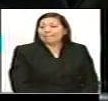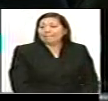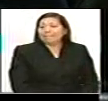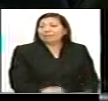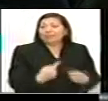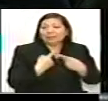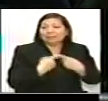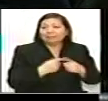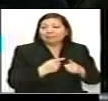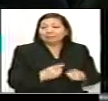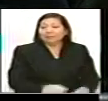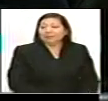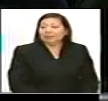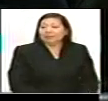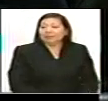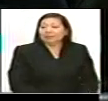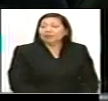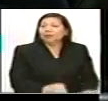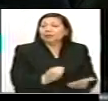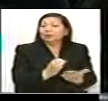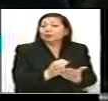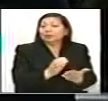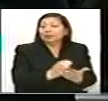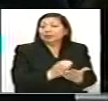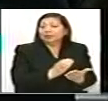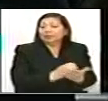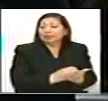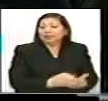esta información mediante un contrato